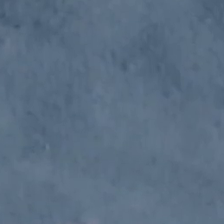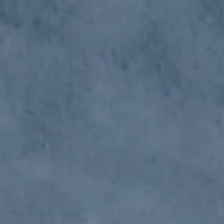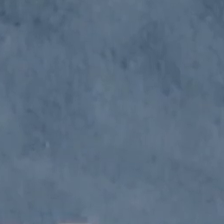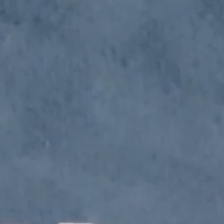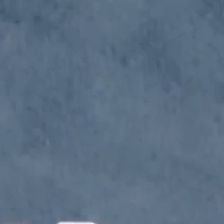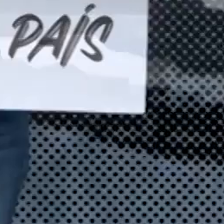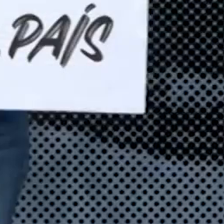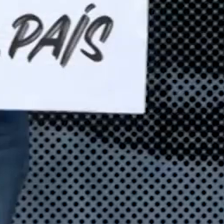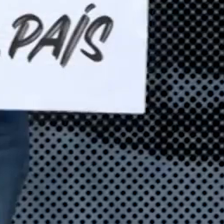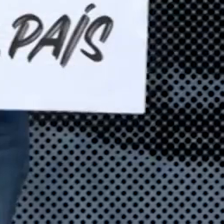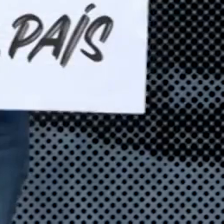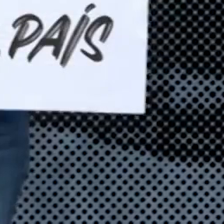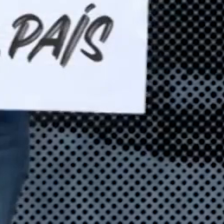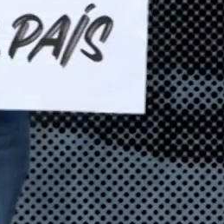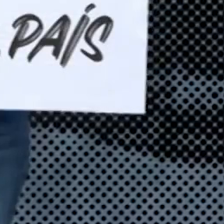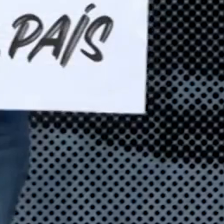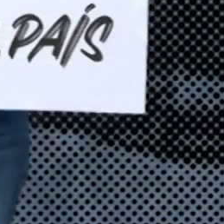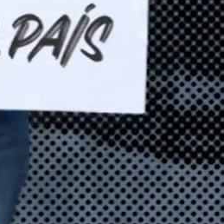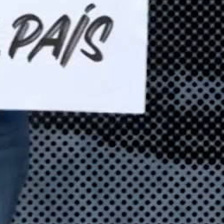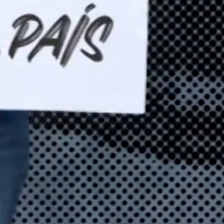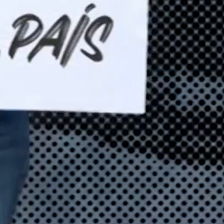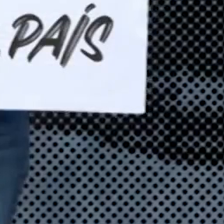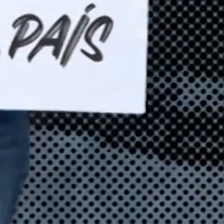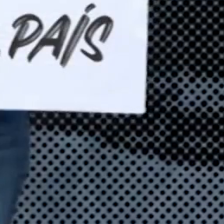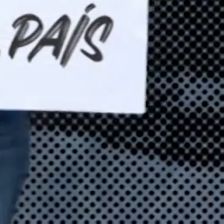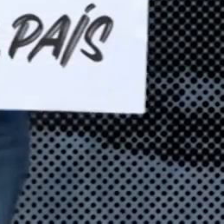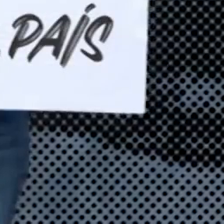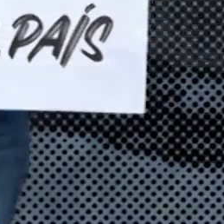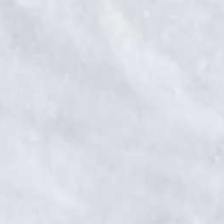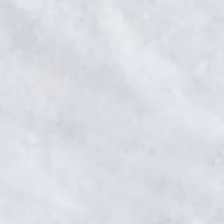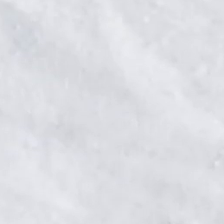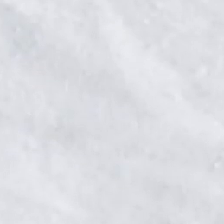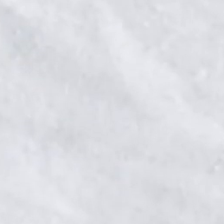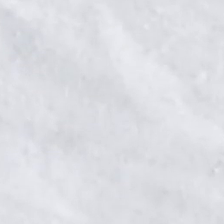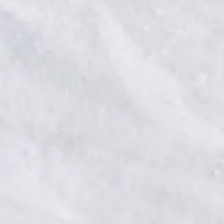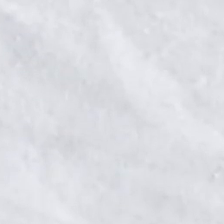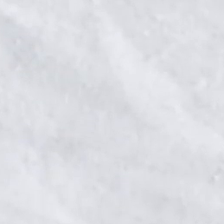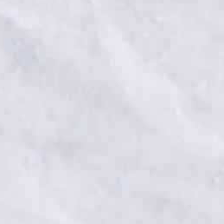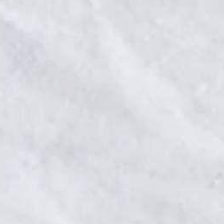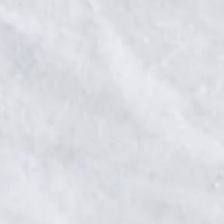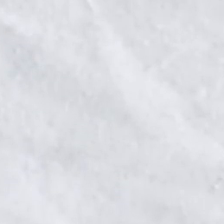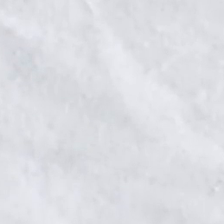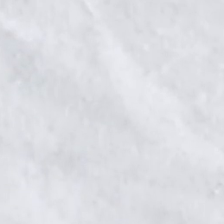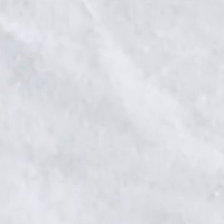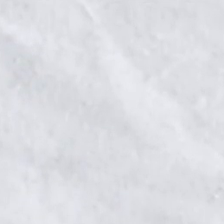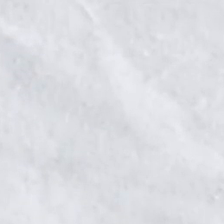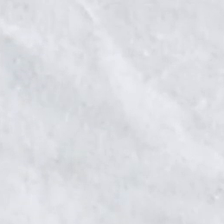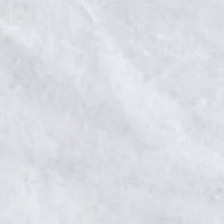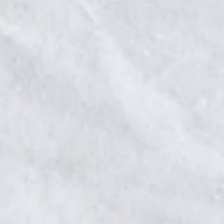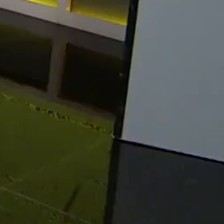Presenta FENAPES. Compromiso 6+1. Hagamos un trato por la educación pública.